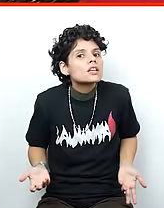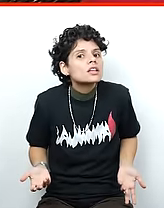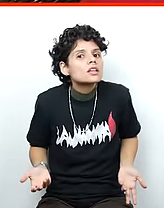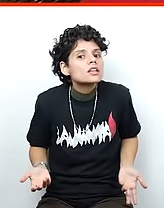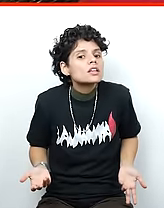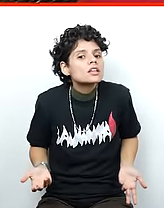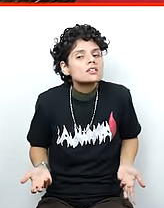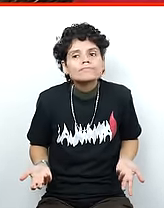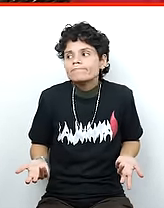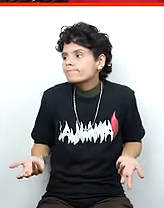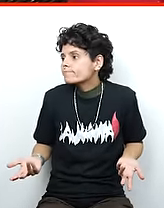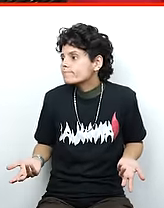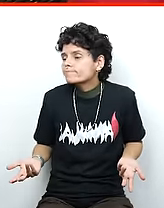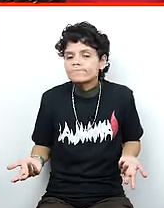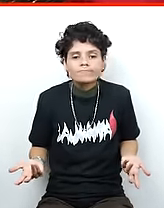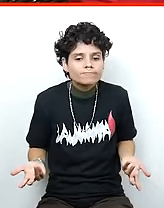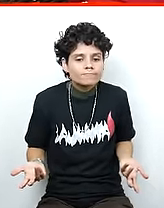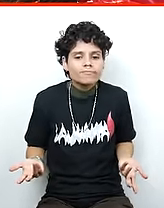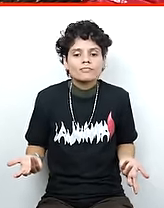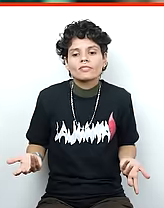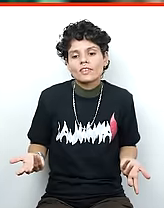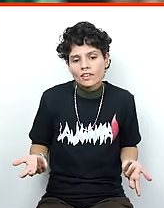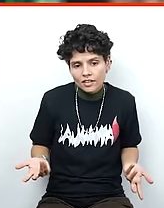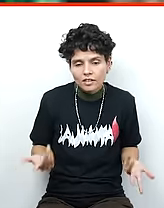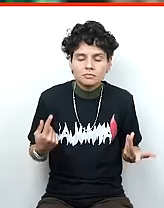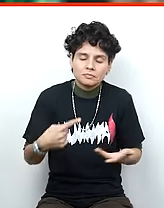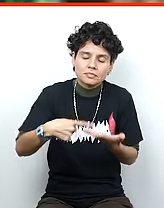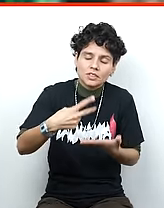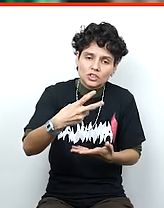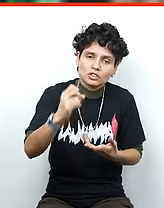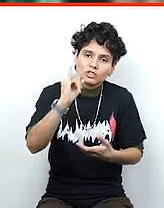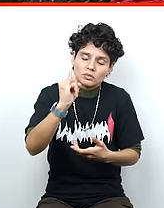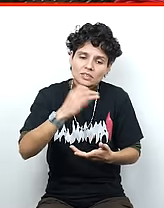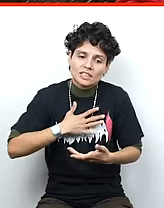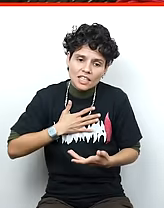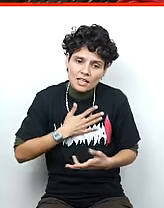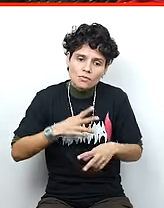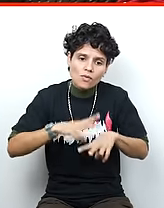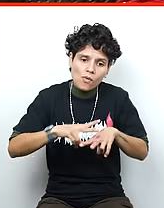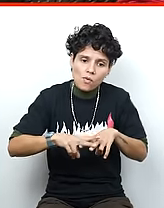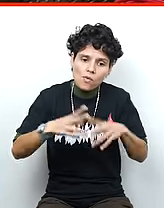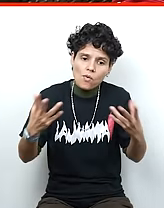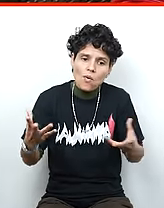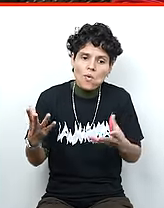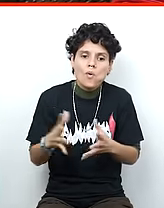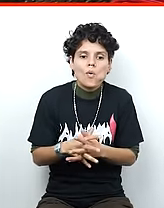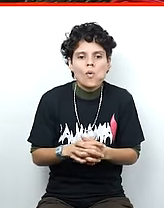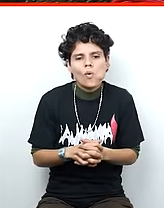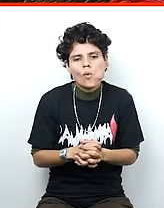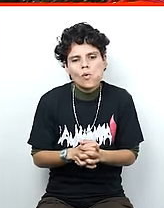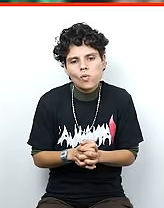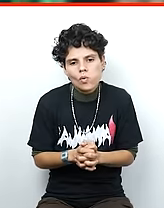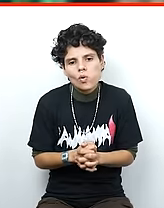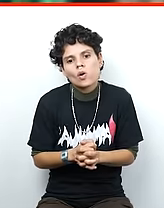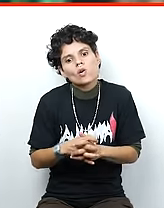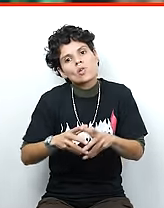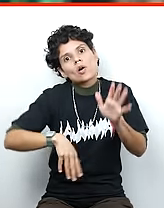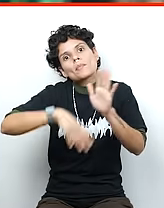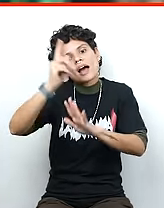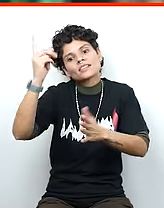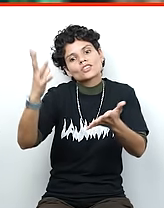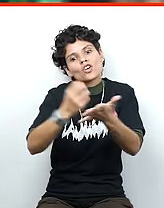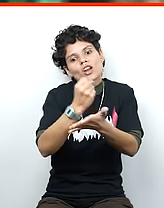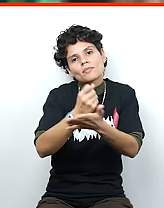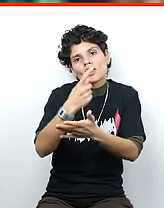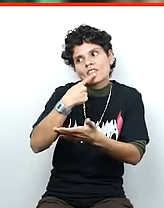no tenemos dónde. Entonces, tenemos un problema. Queremos hacerlo con los 1200, queremos con 1000 personas tatuarnos. Y estamos la mayor cantidad